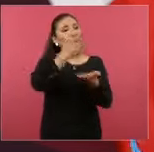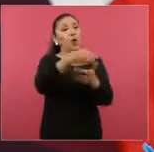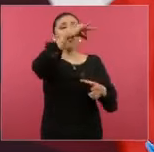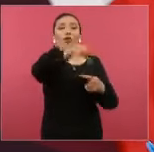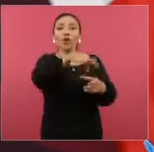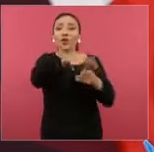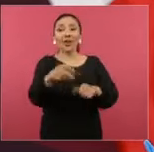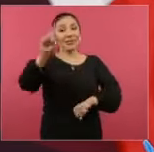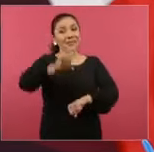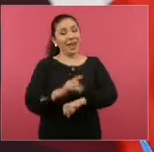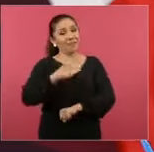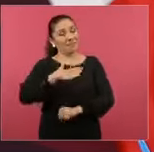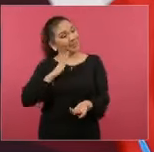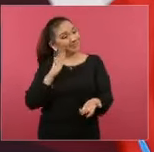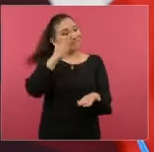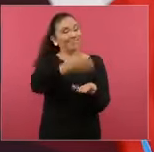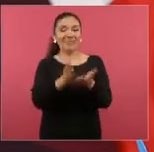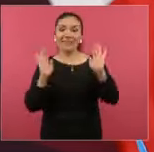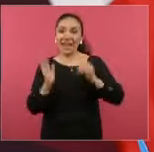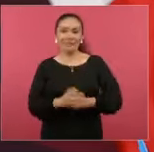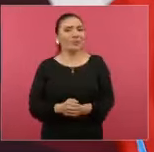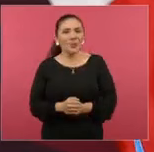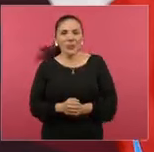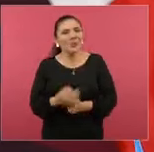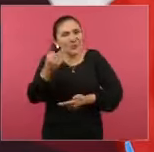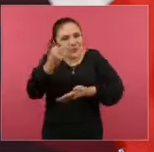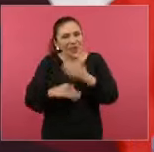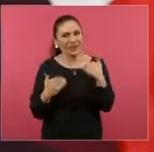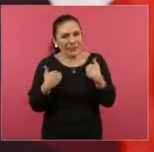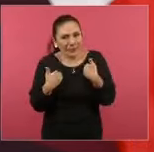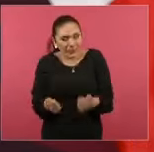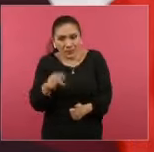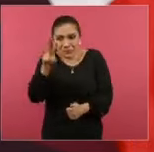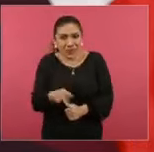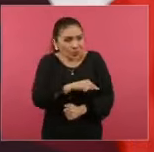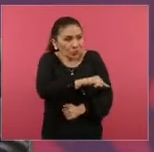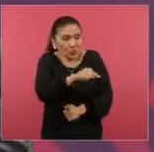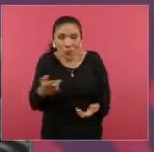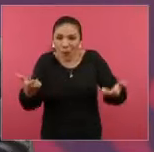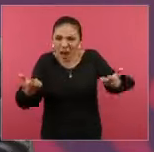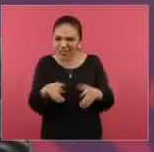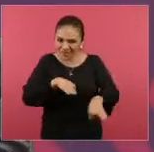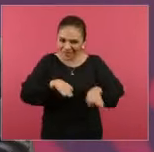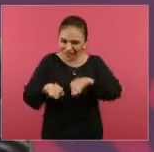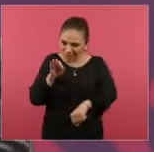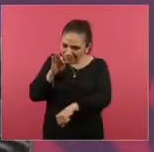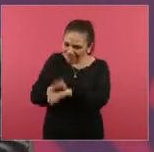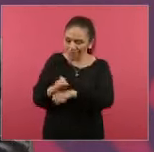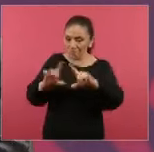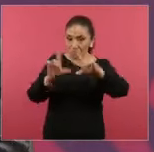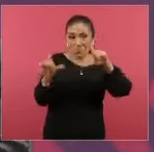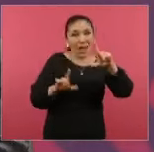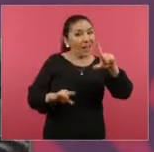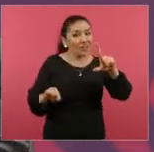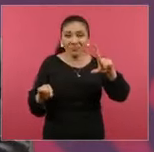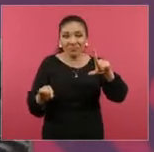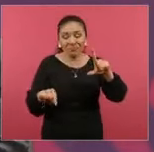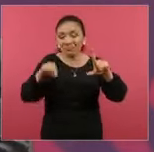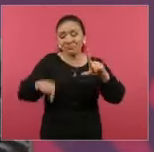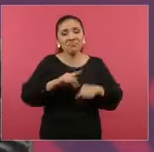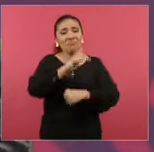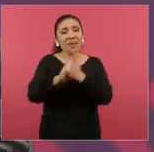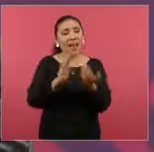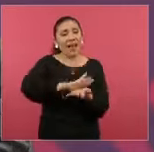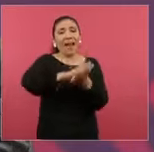de la votación, sino que entiendan que si no nos comprometemos todos con este país no va